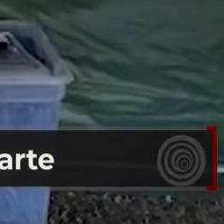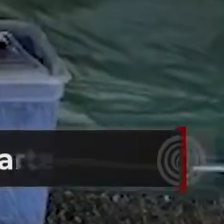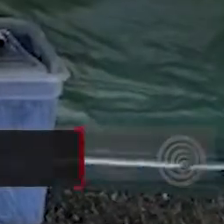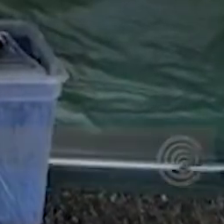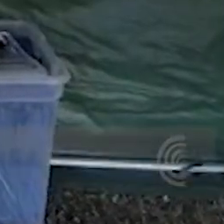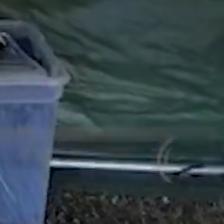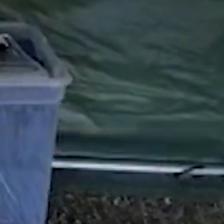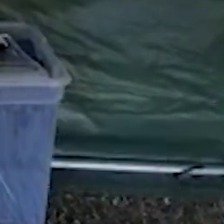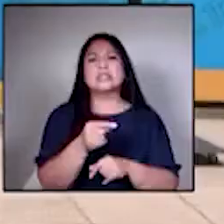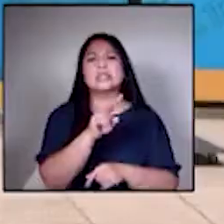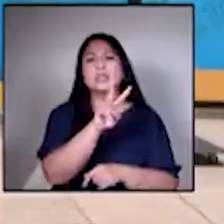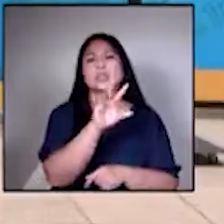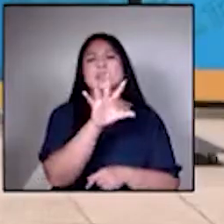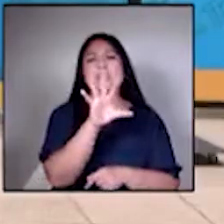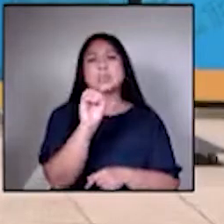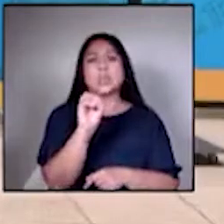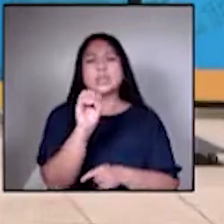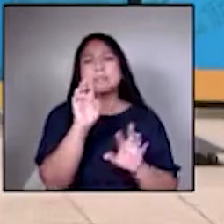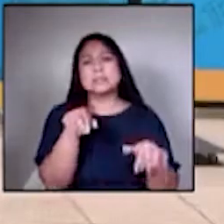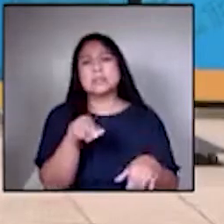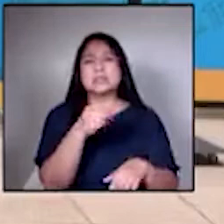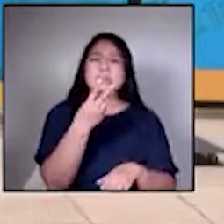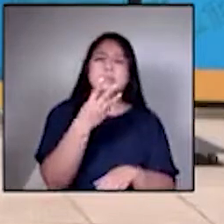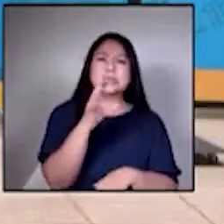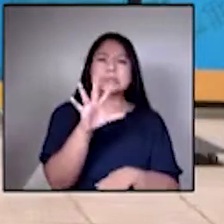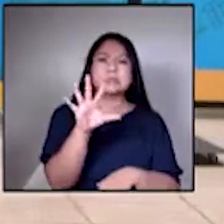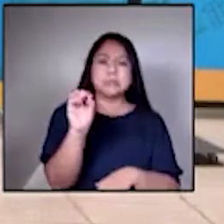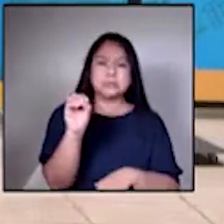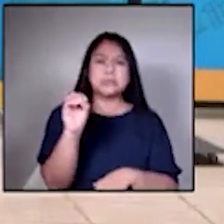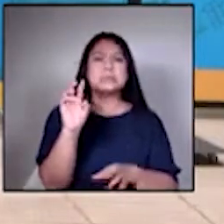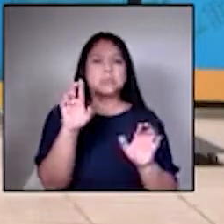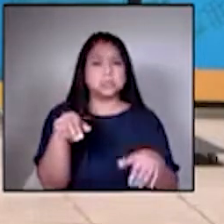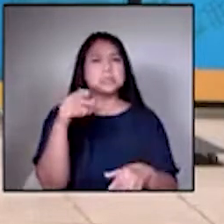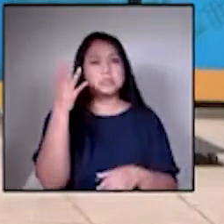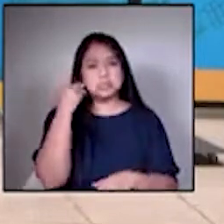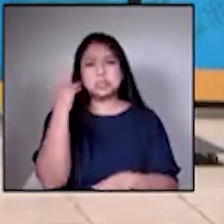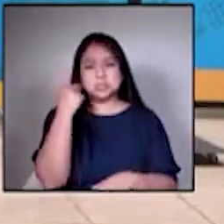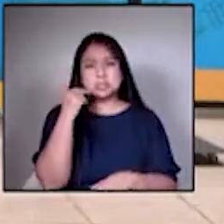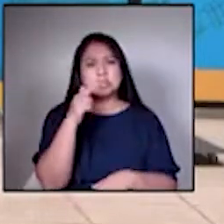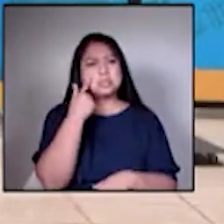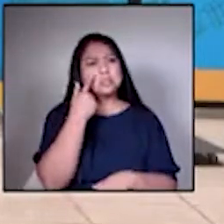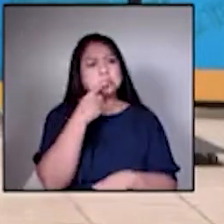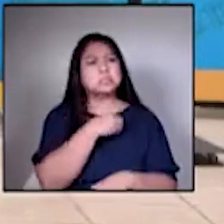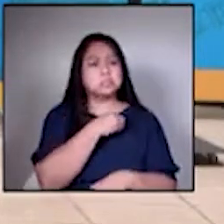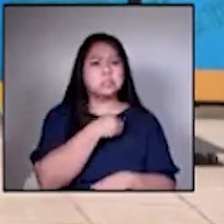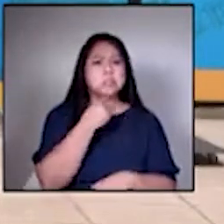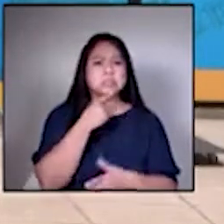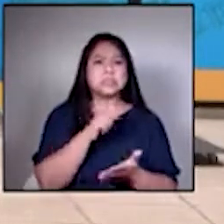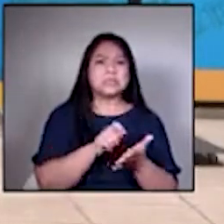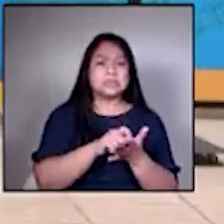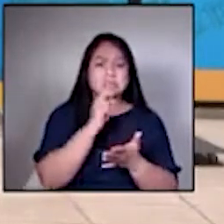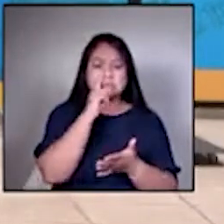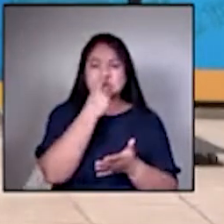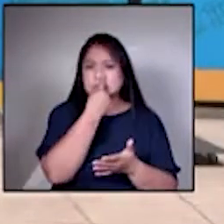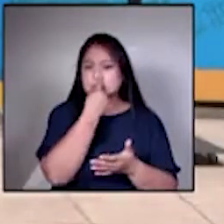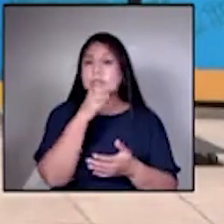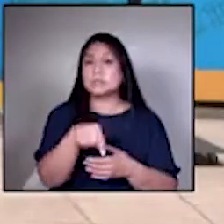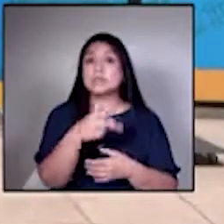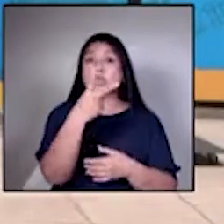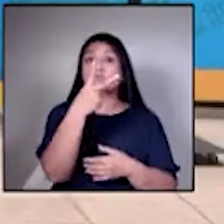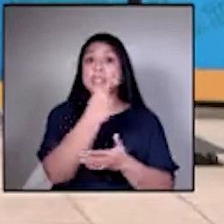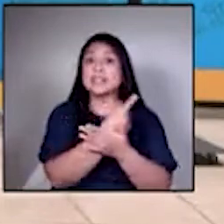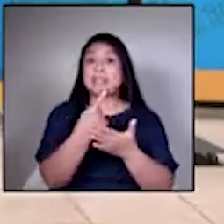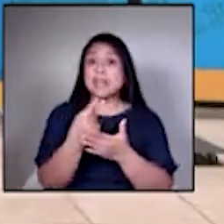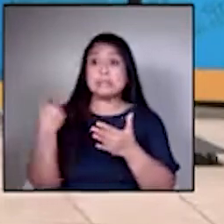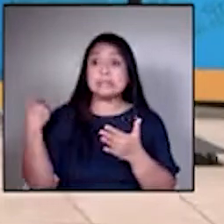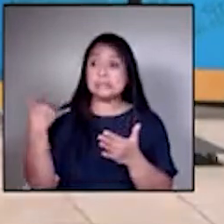promedio a 250 a 300 personas diarias que buscaban hacerse una prueba de hisopado hace dos semanas y por las últimas dos semanas